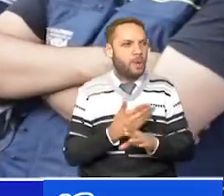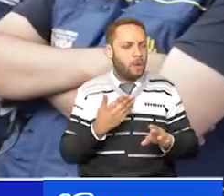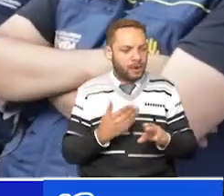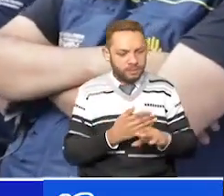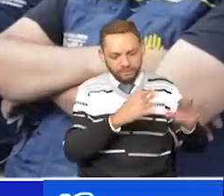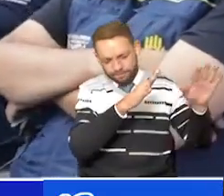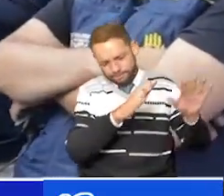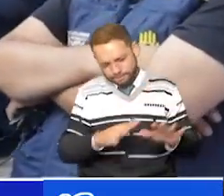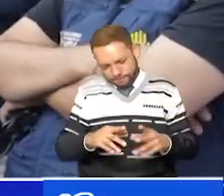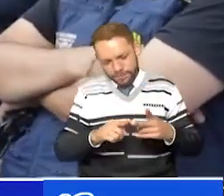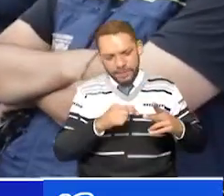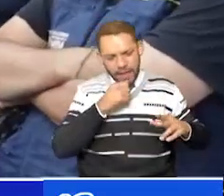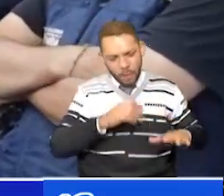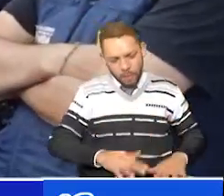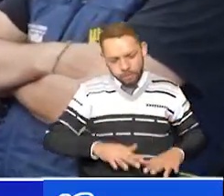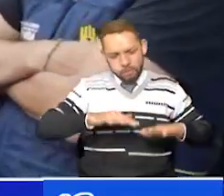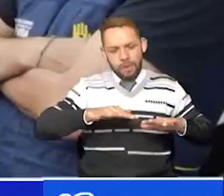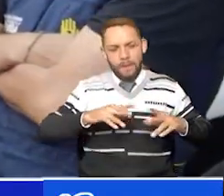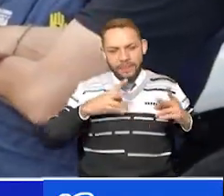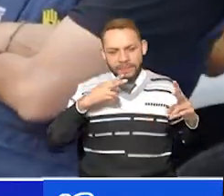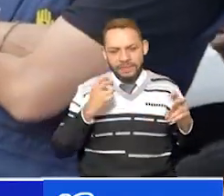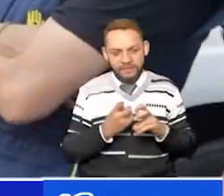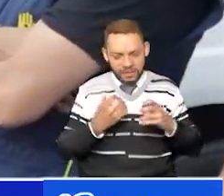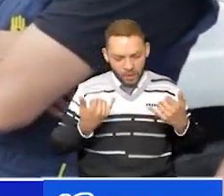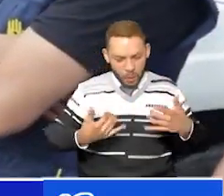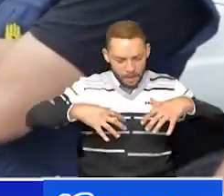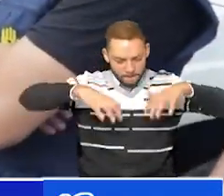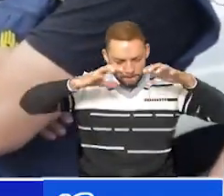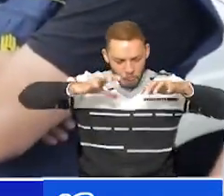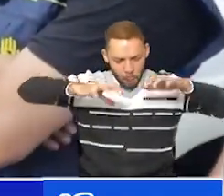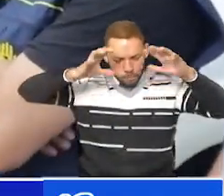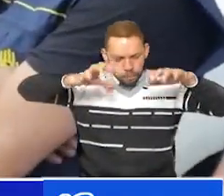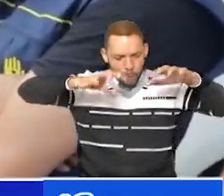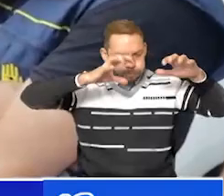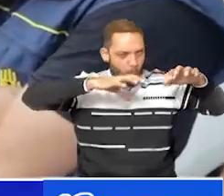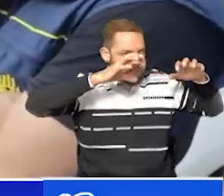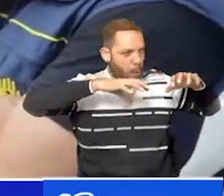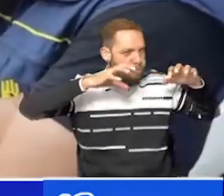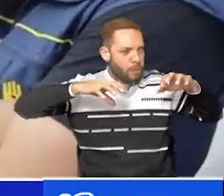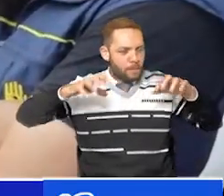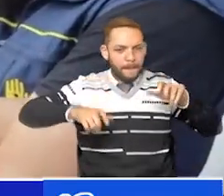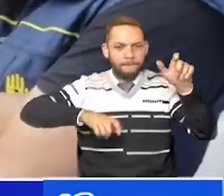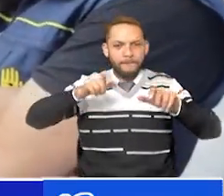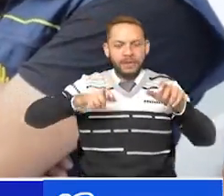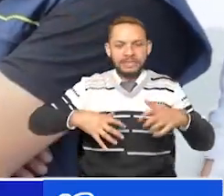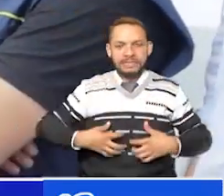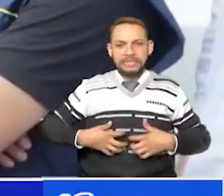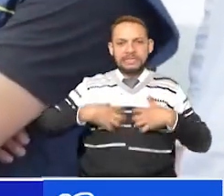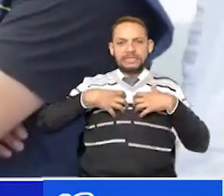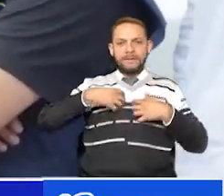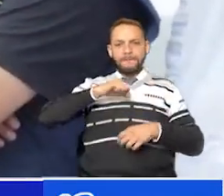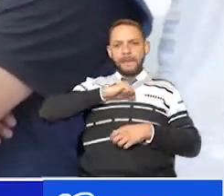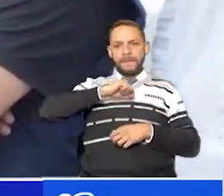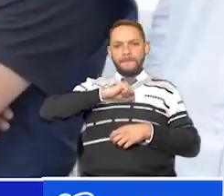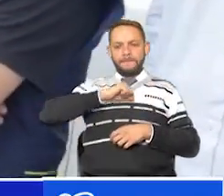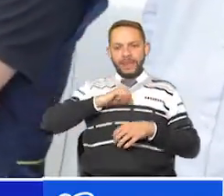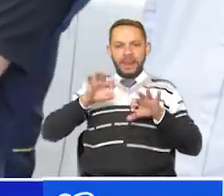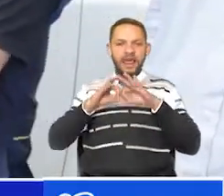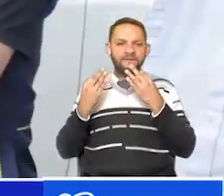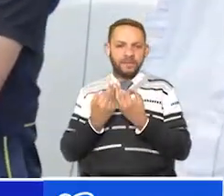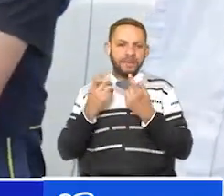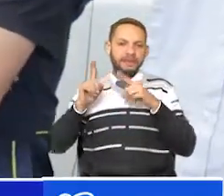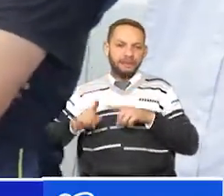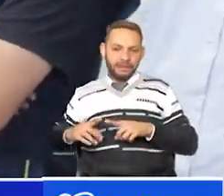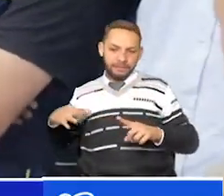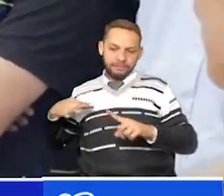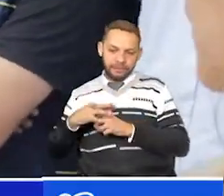inundaciones la situación se ha agravado con las lluvias actuales poniendo en riesgo no solo a los residentes de la Trinidad sino también a las familias de los